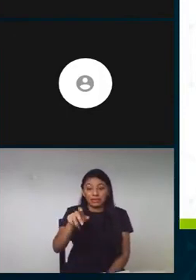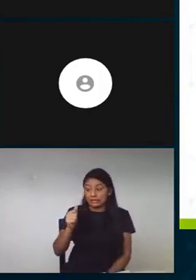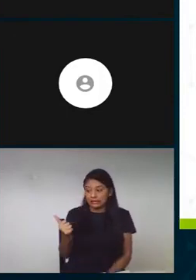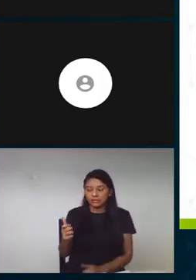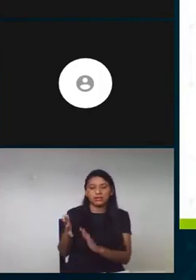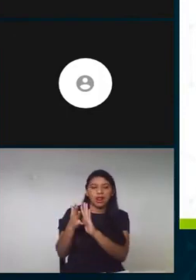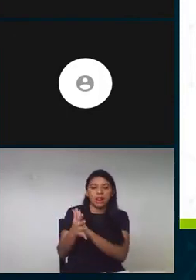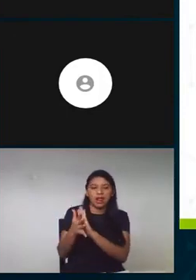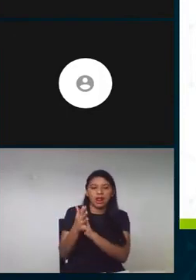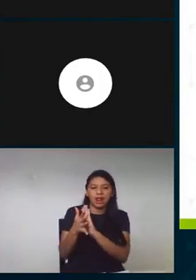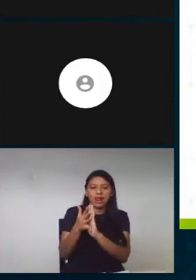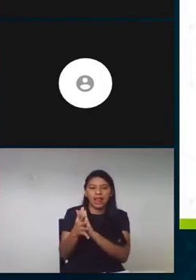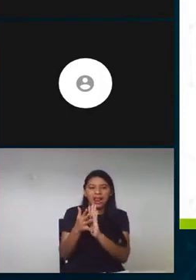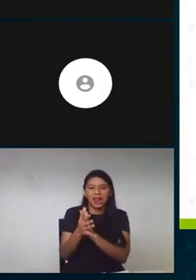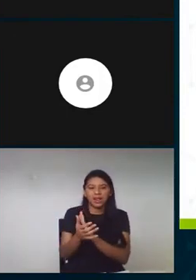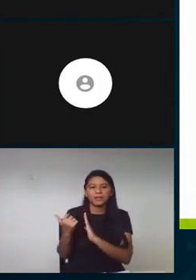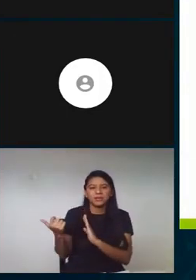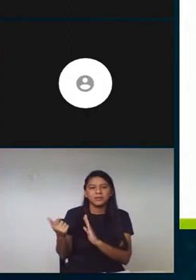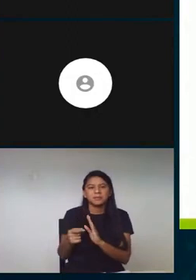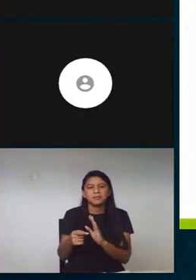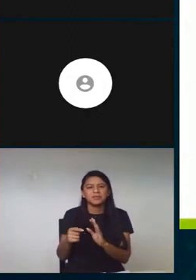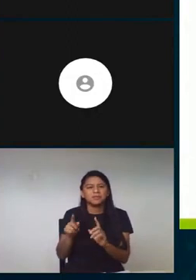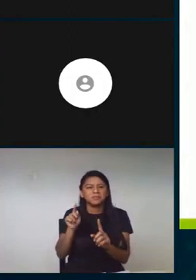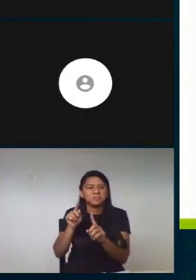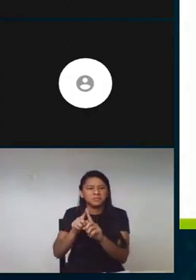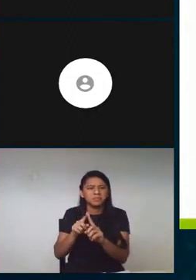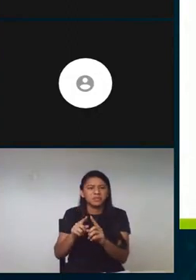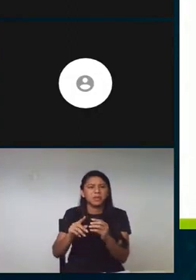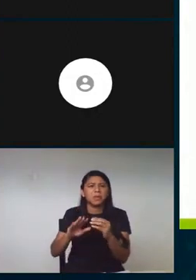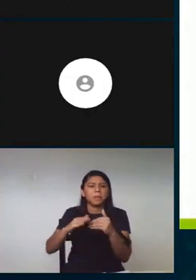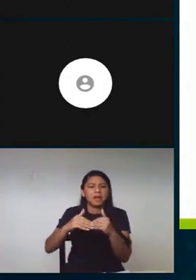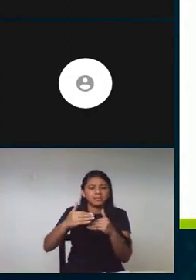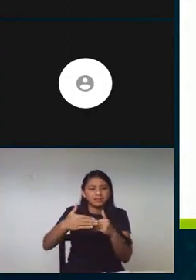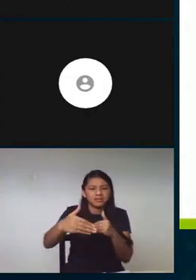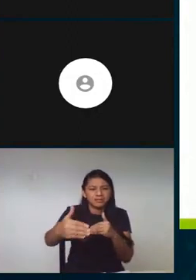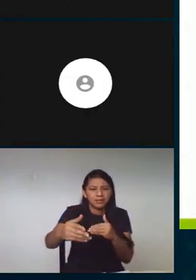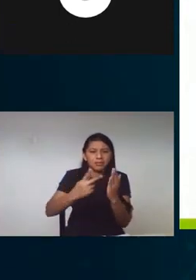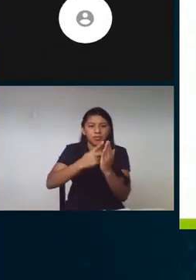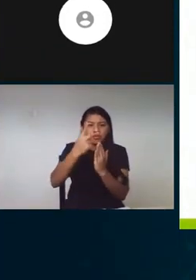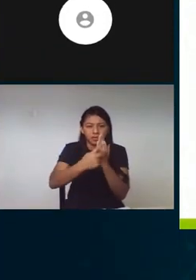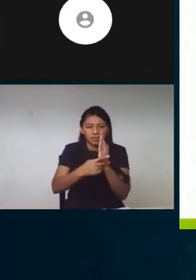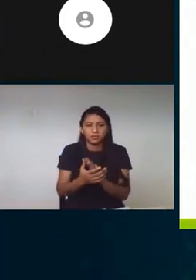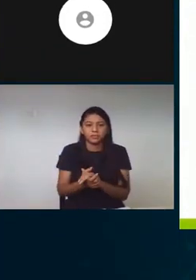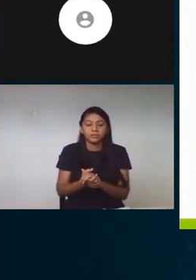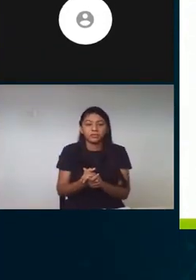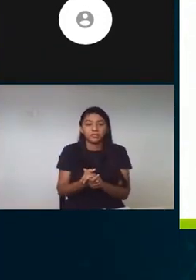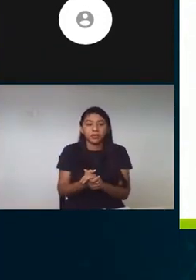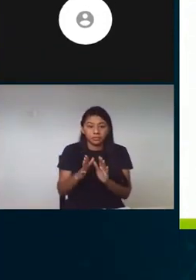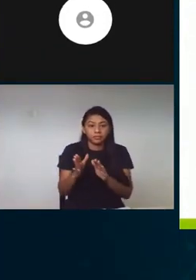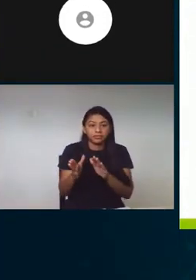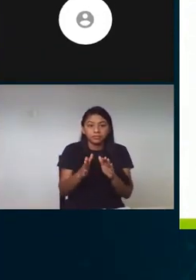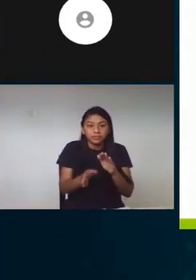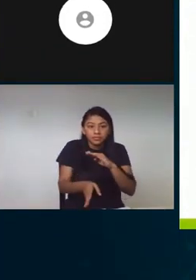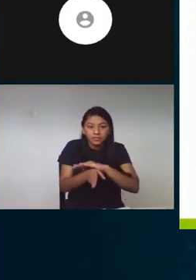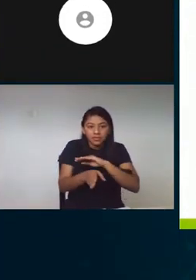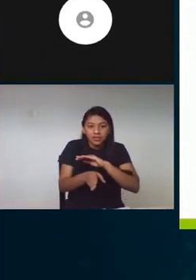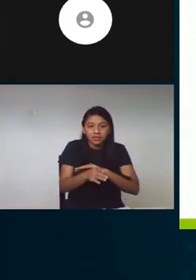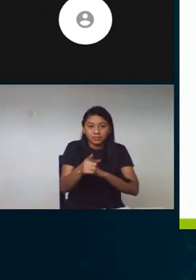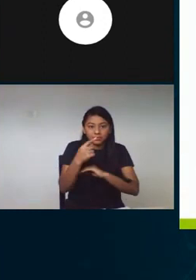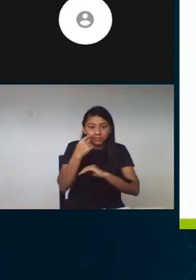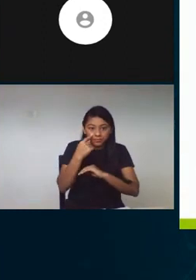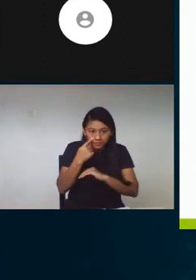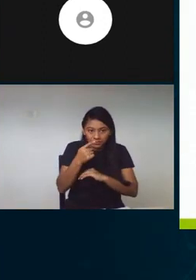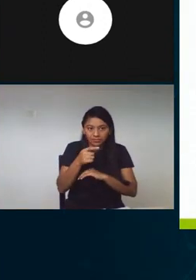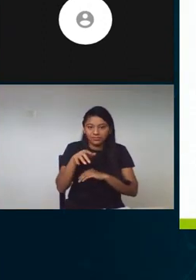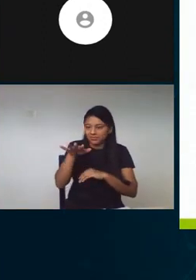lo que nos lleva a nuestro proyecto, voy a hablarles sobre el número de personas que habitan en el hogar. Basados en la información